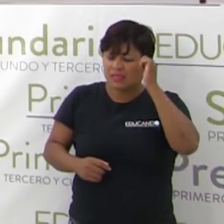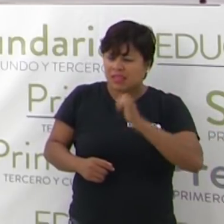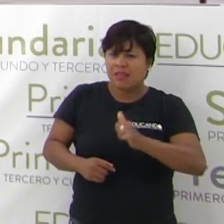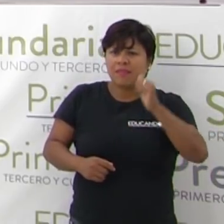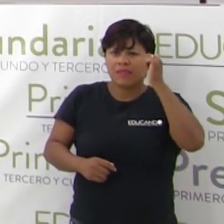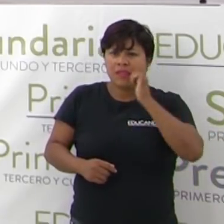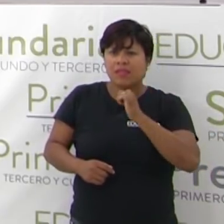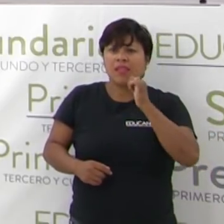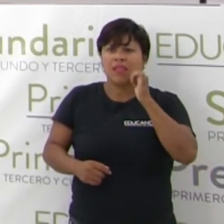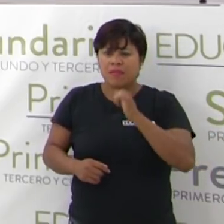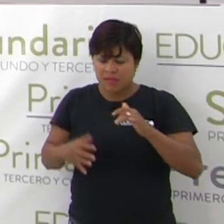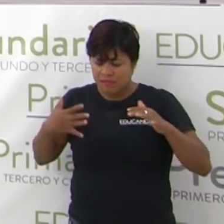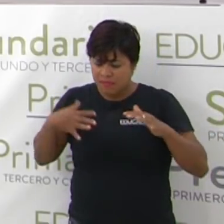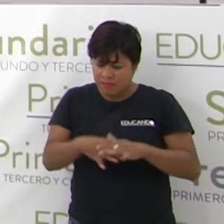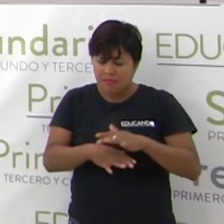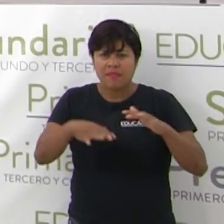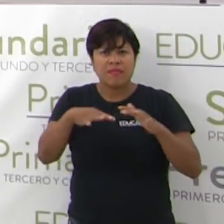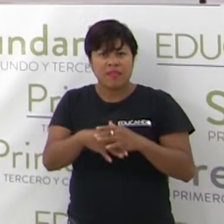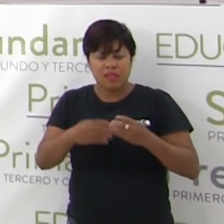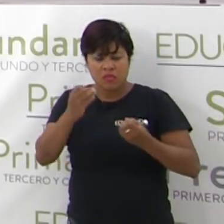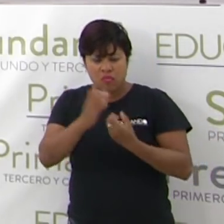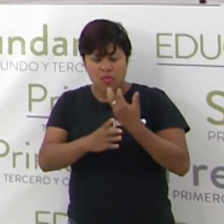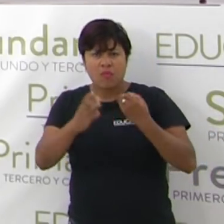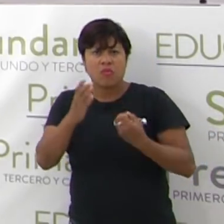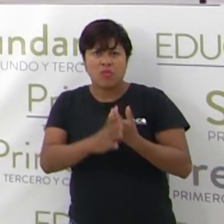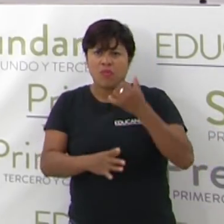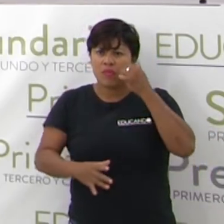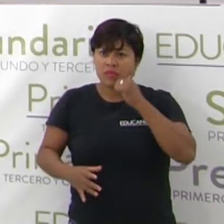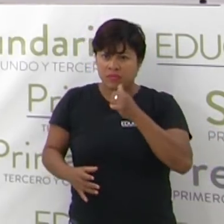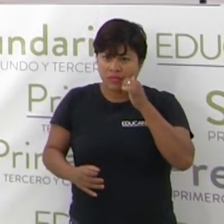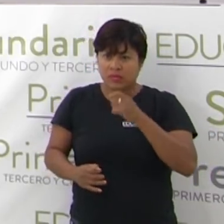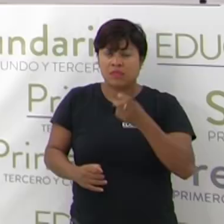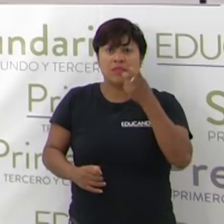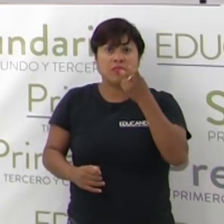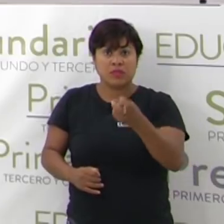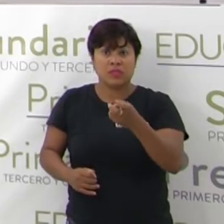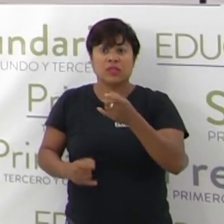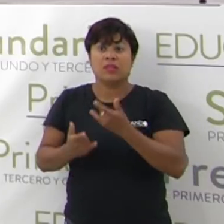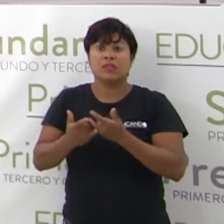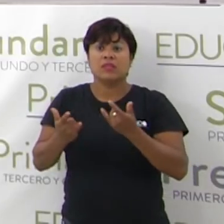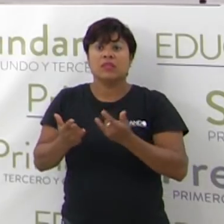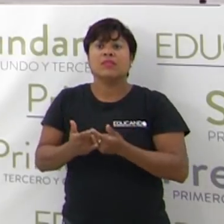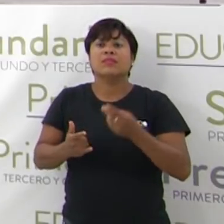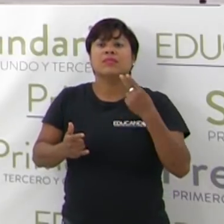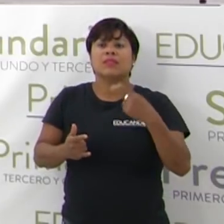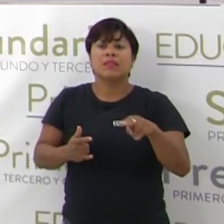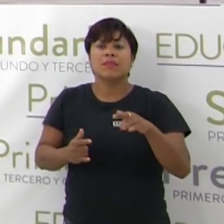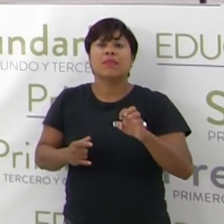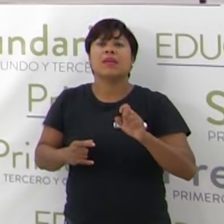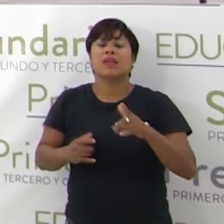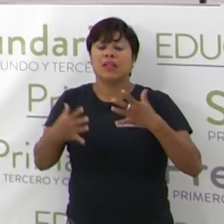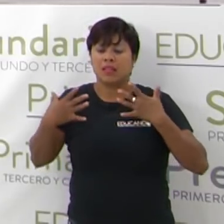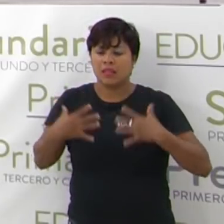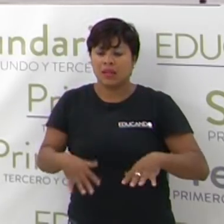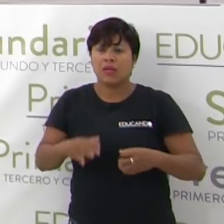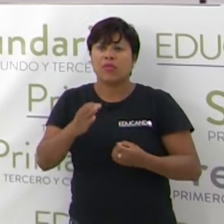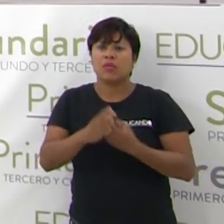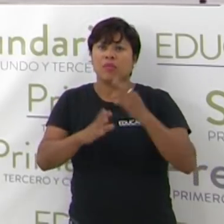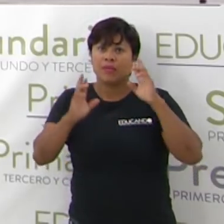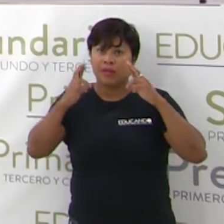tiempo estrenando un traje nuevo. Por eso esta historia se llama El traje nuevo del